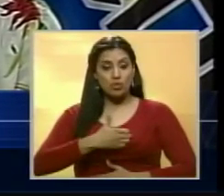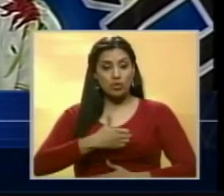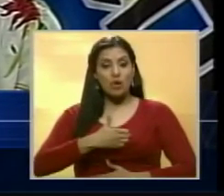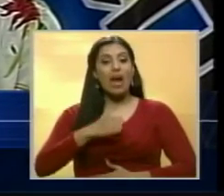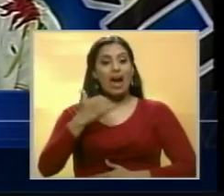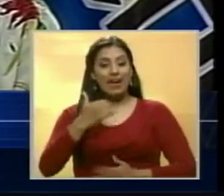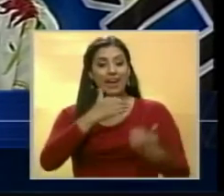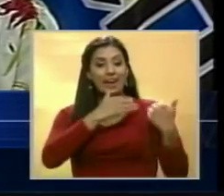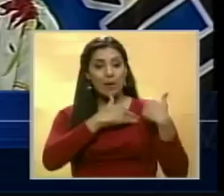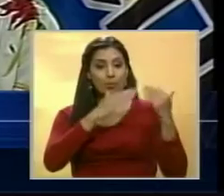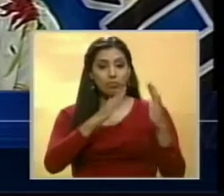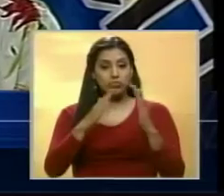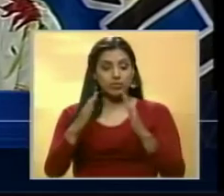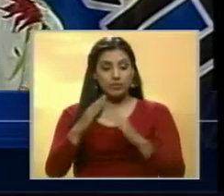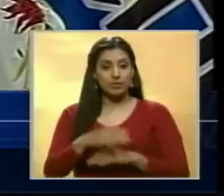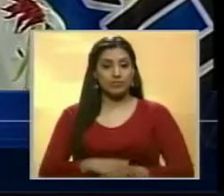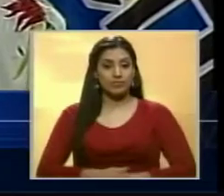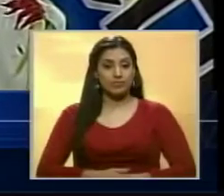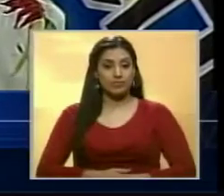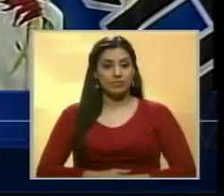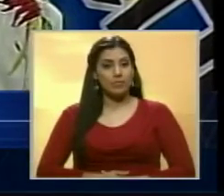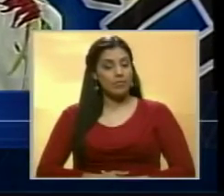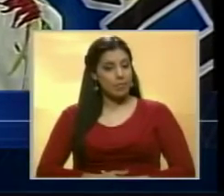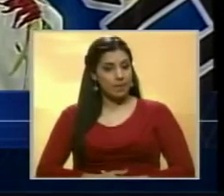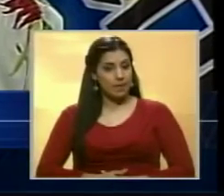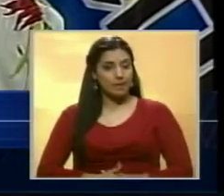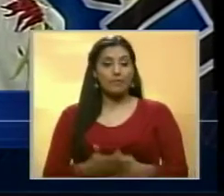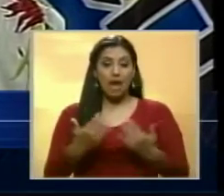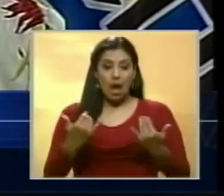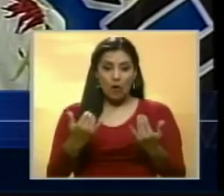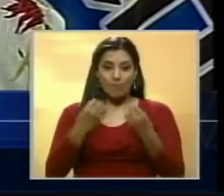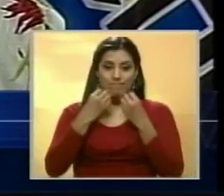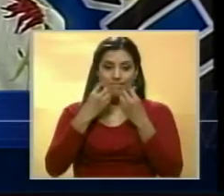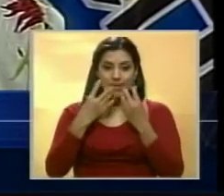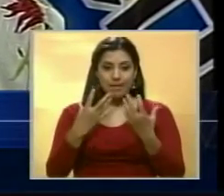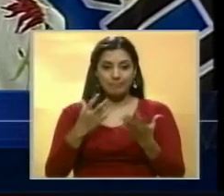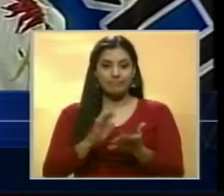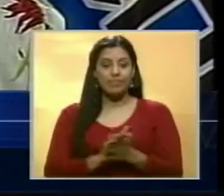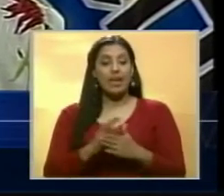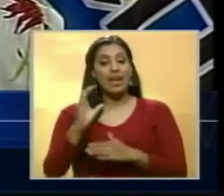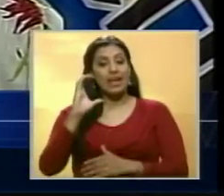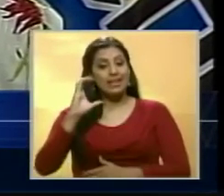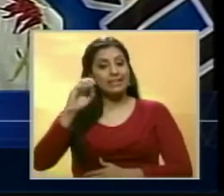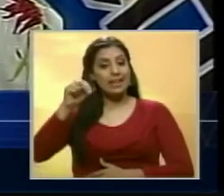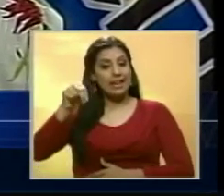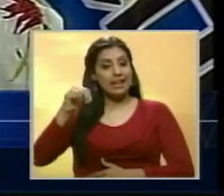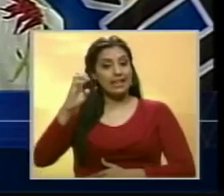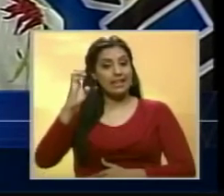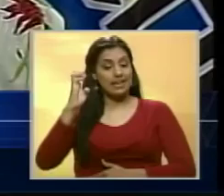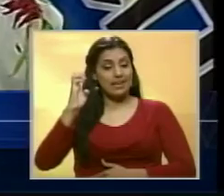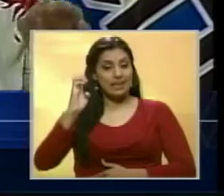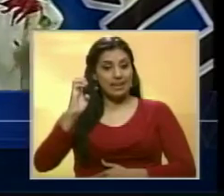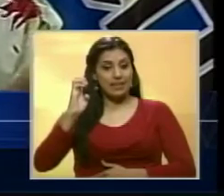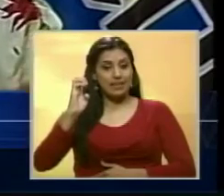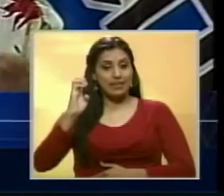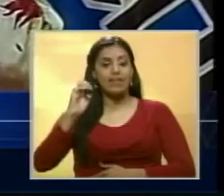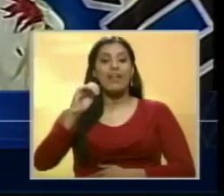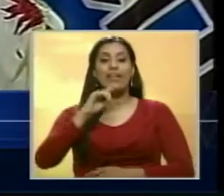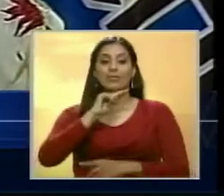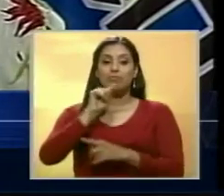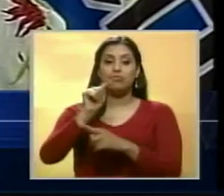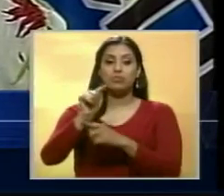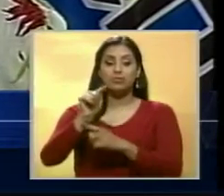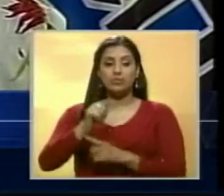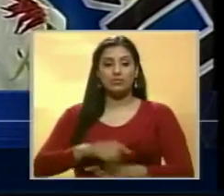la que corresponde este momento. Ahora bien, el Consejo Nacional Electoral